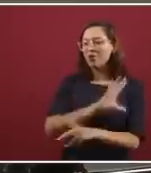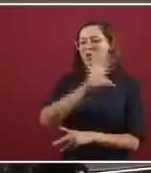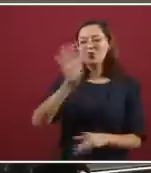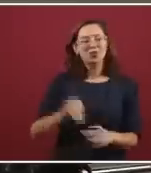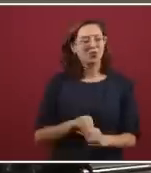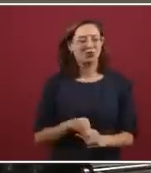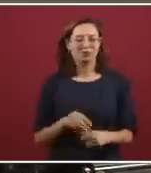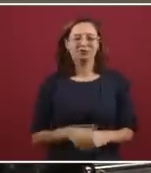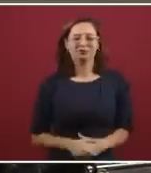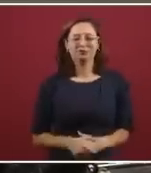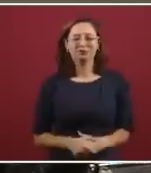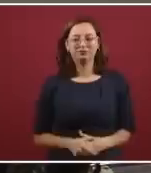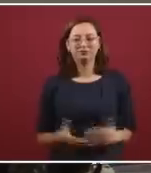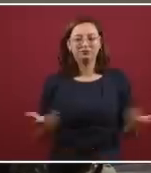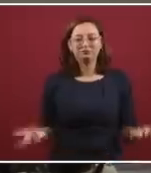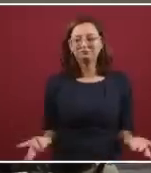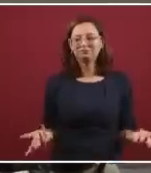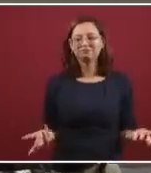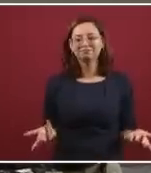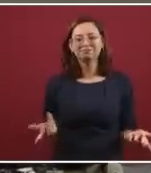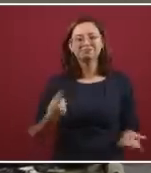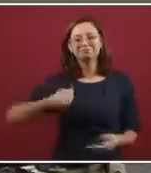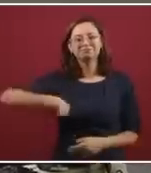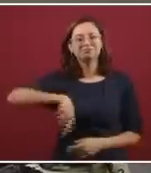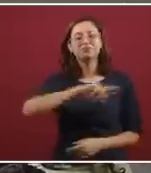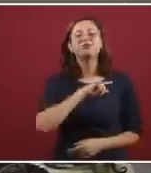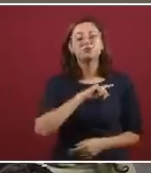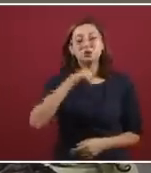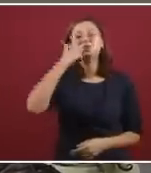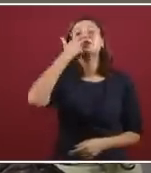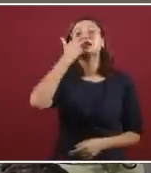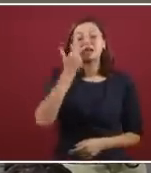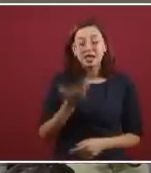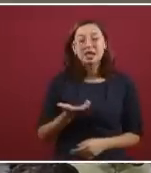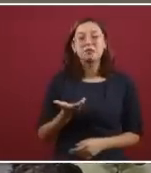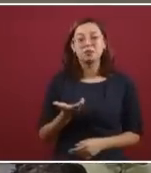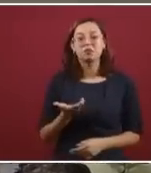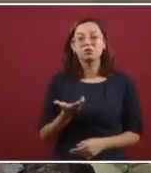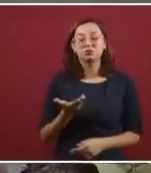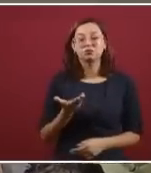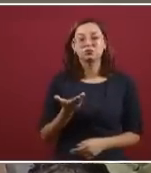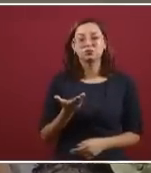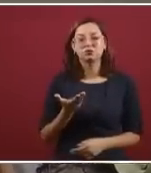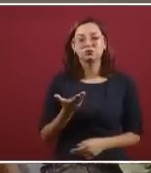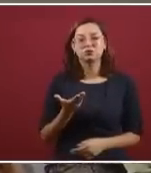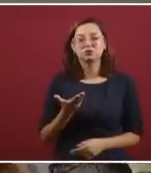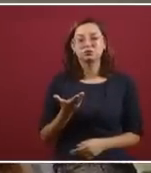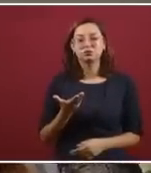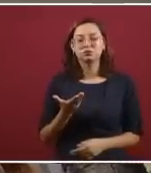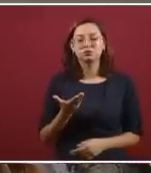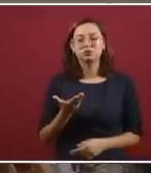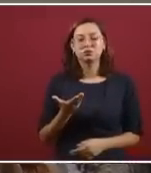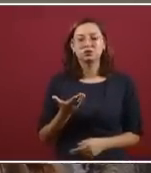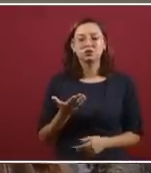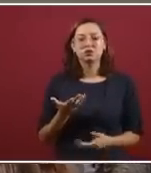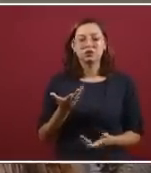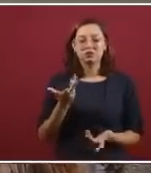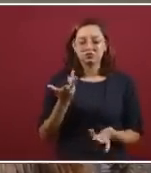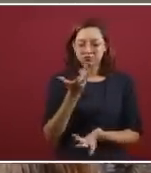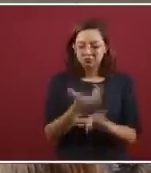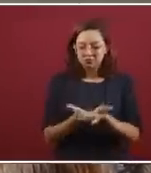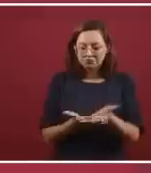ya nosotros queremos que se lleve a la práctica